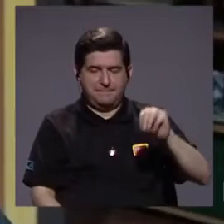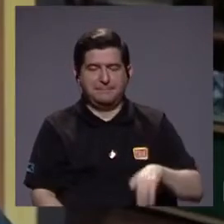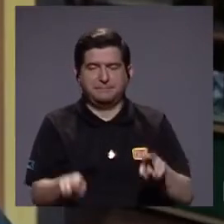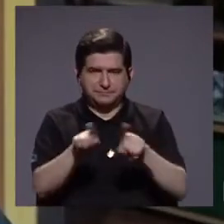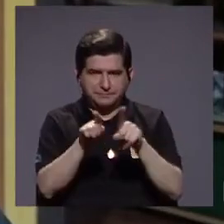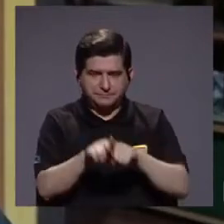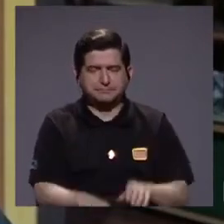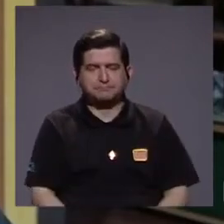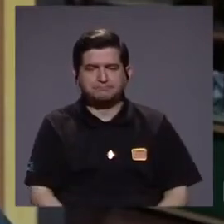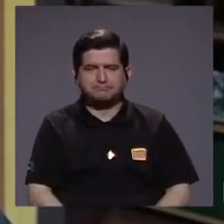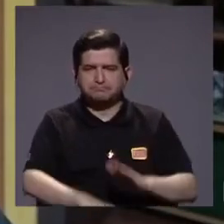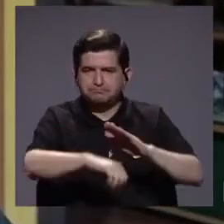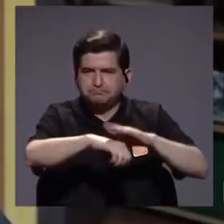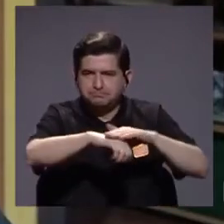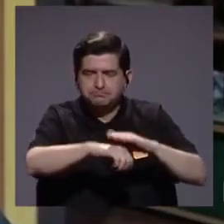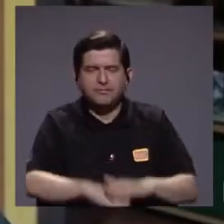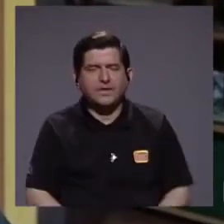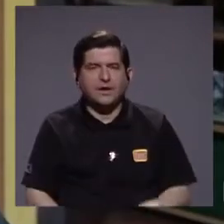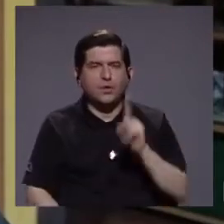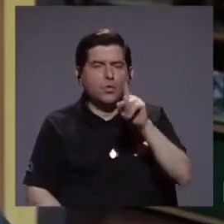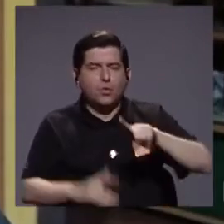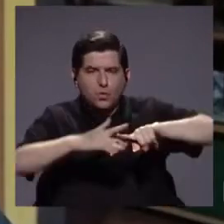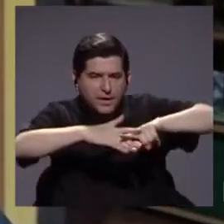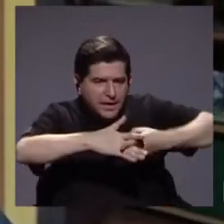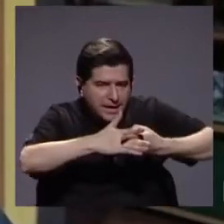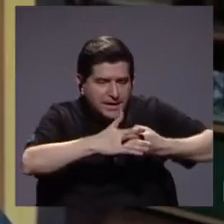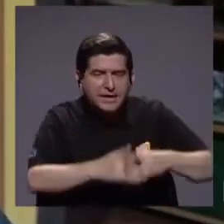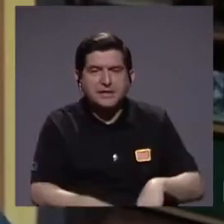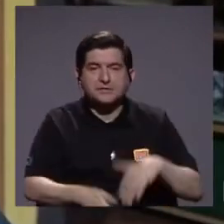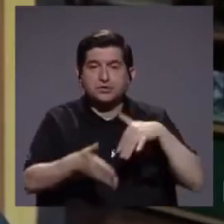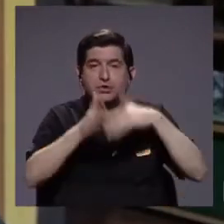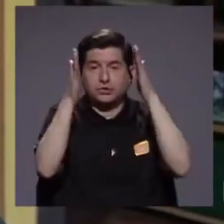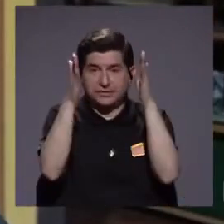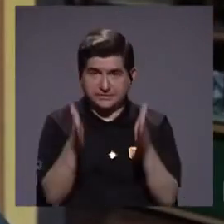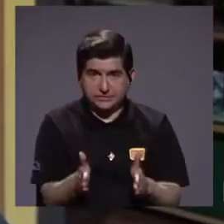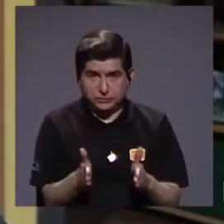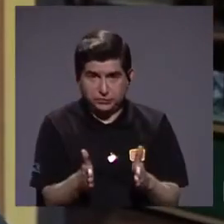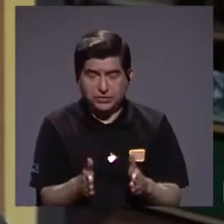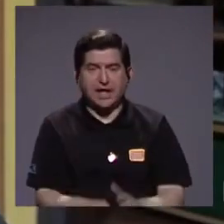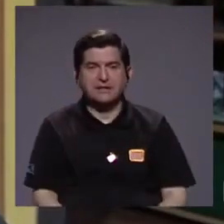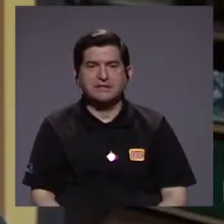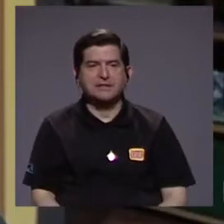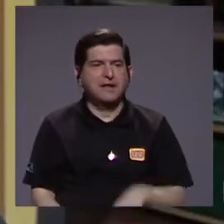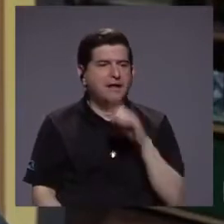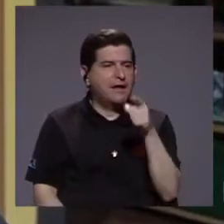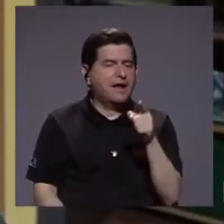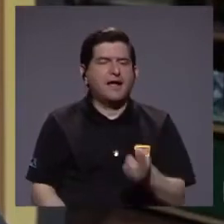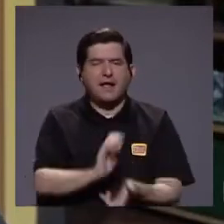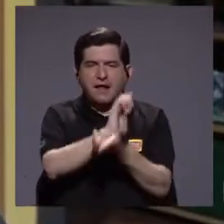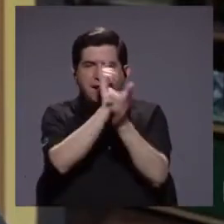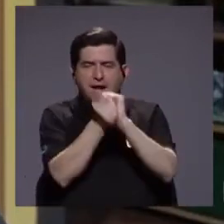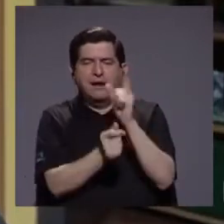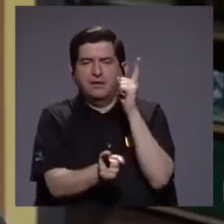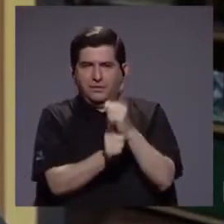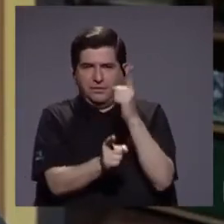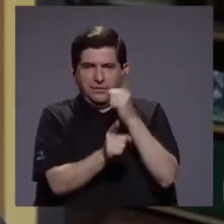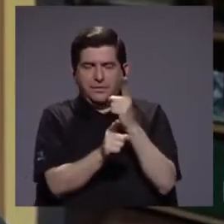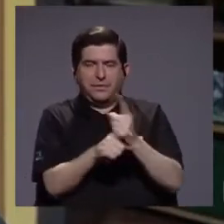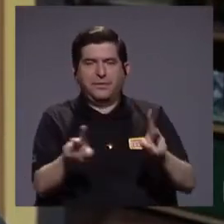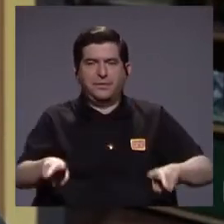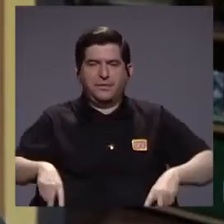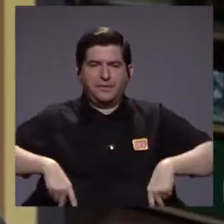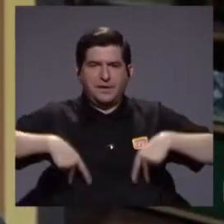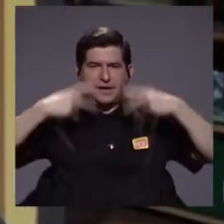fomentar, diría yo, una inducción inicial del estudiantado para generar una adaptación más adecuada a la